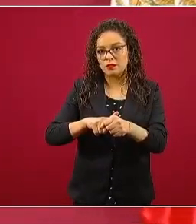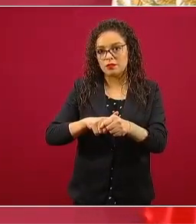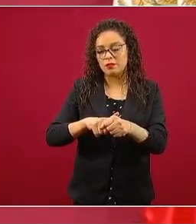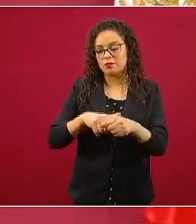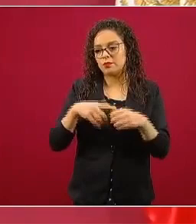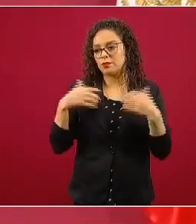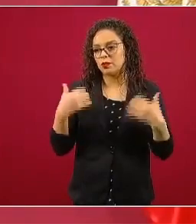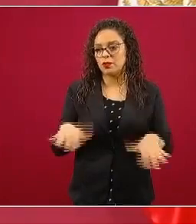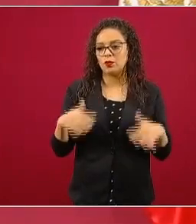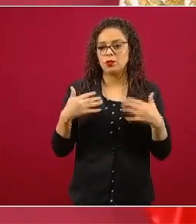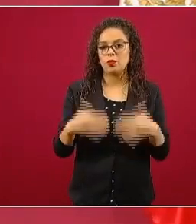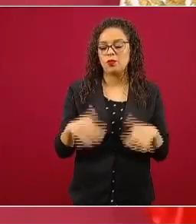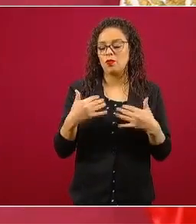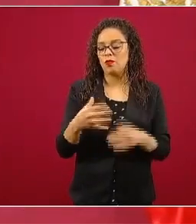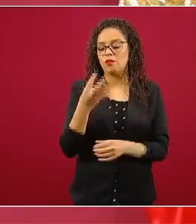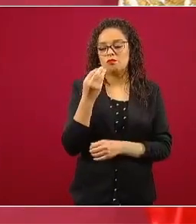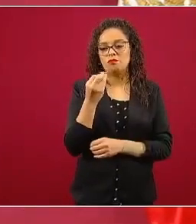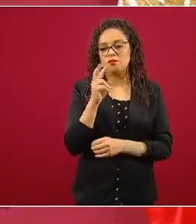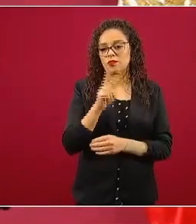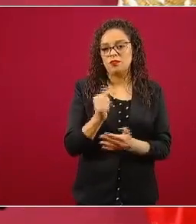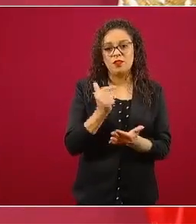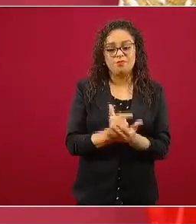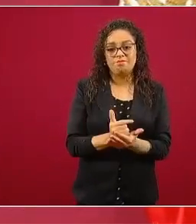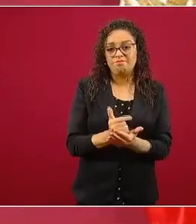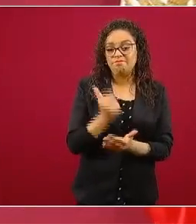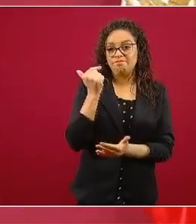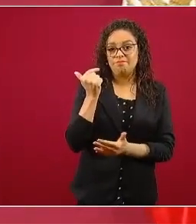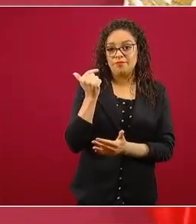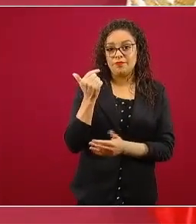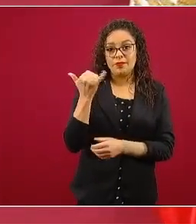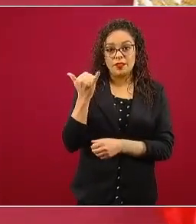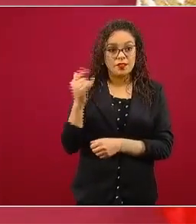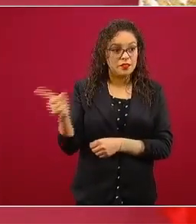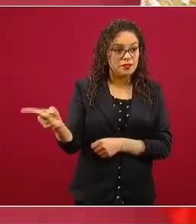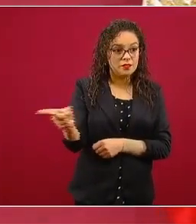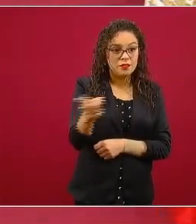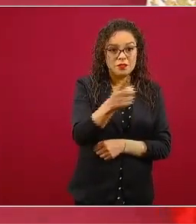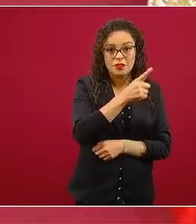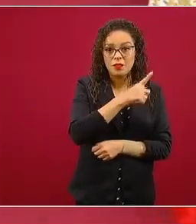y nos quedamos callados.